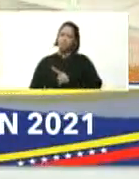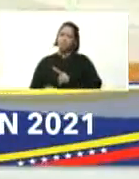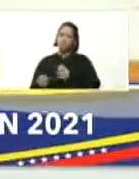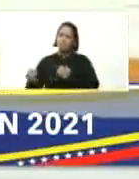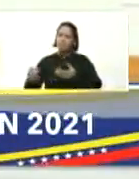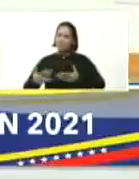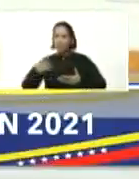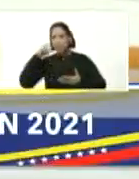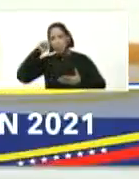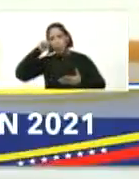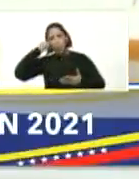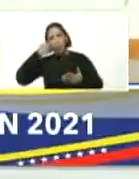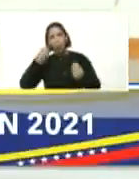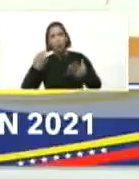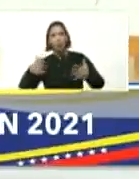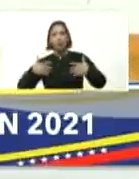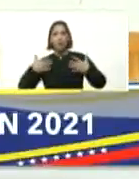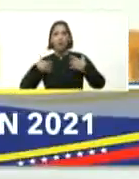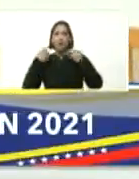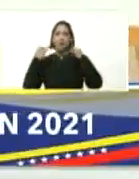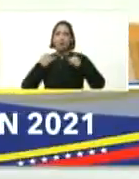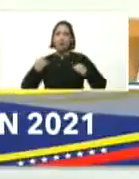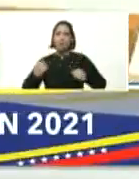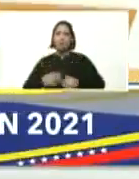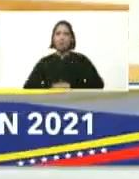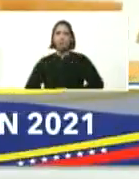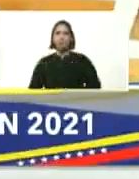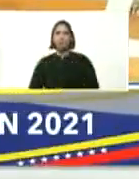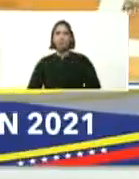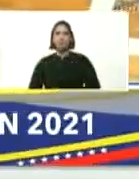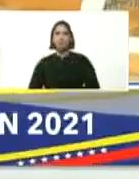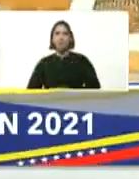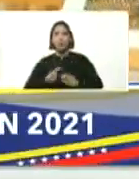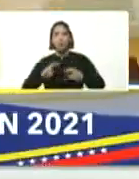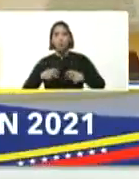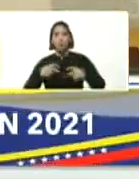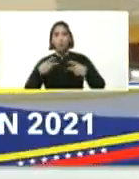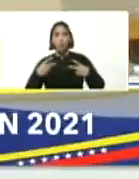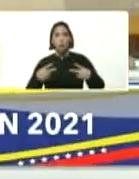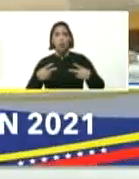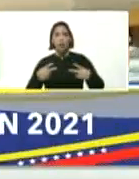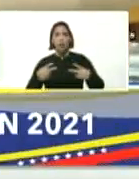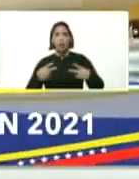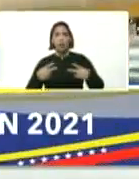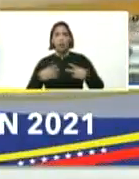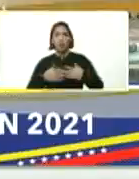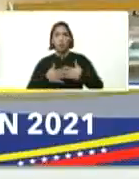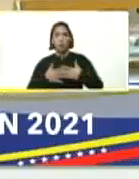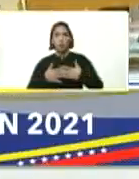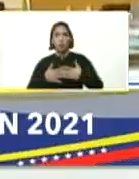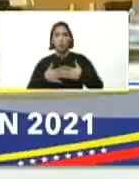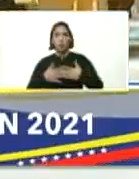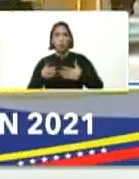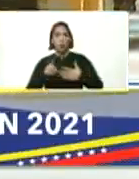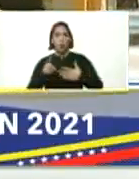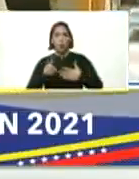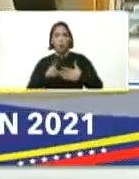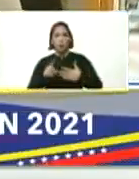muchos recuerdos y mucha felicidad. La nueva temporada, no en Netflix,